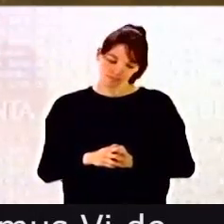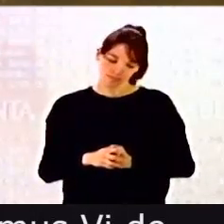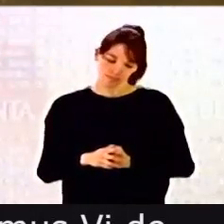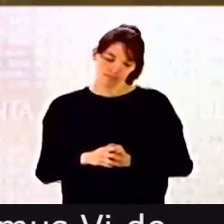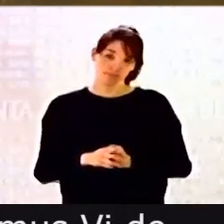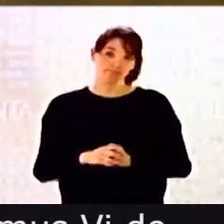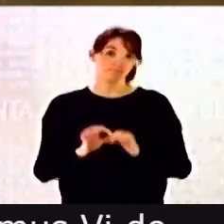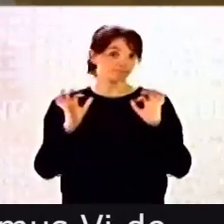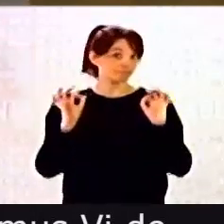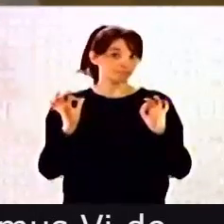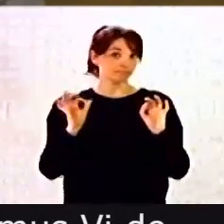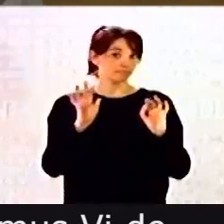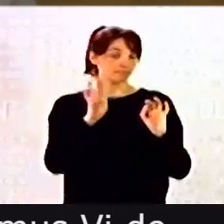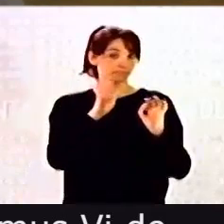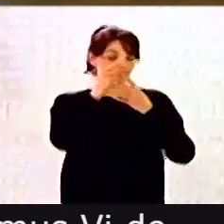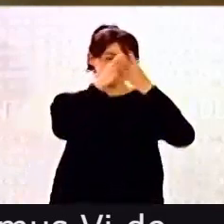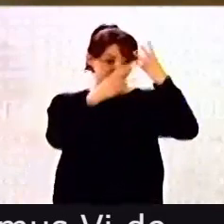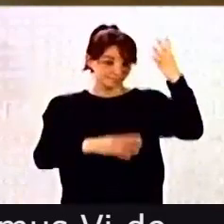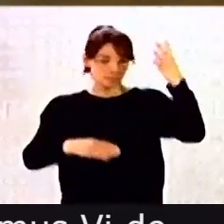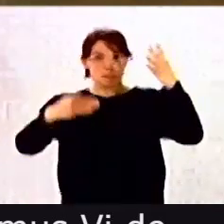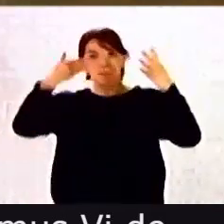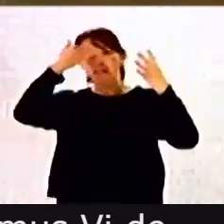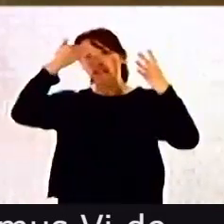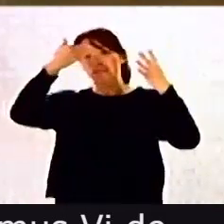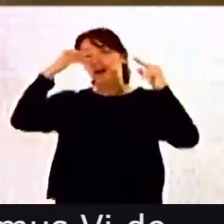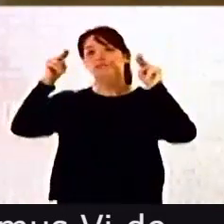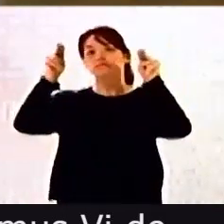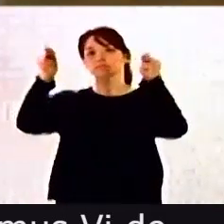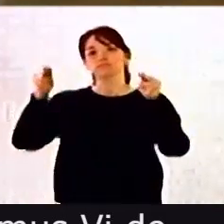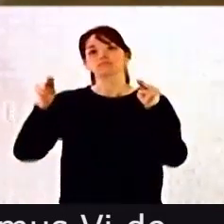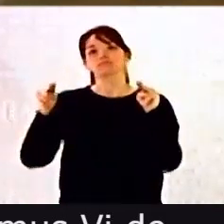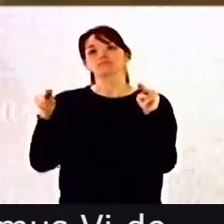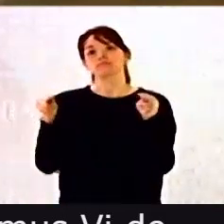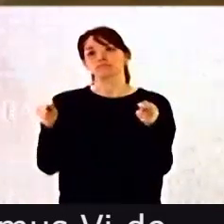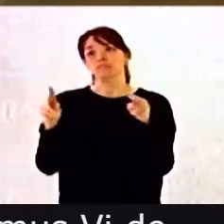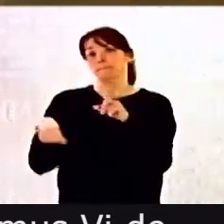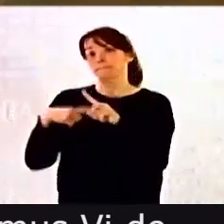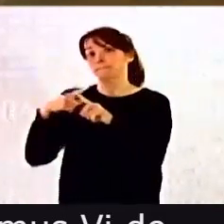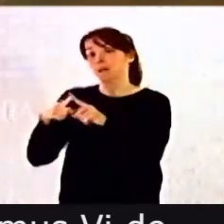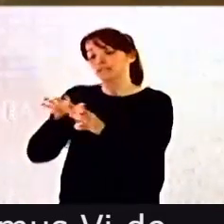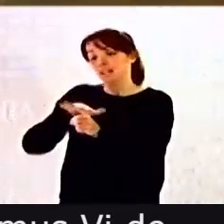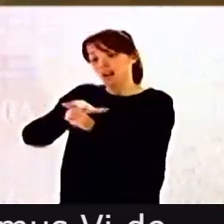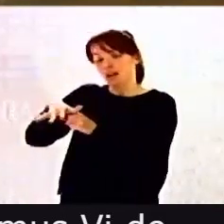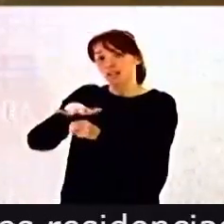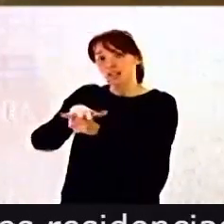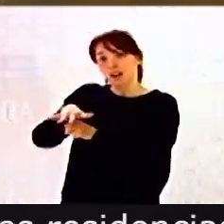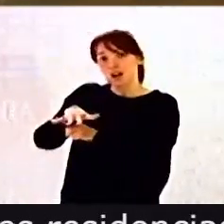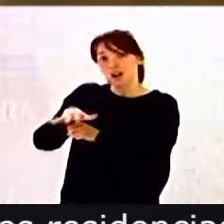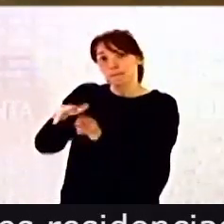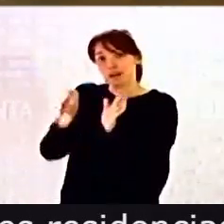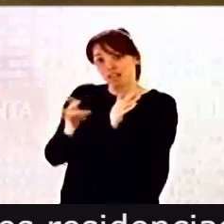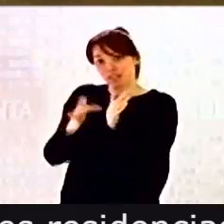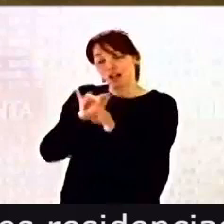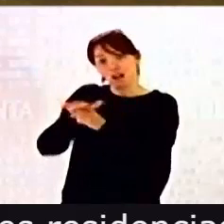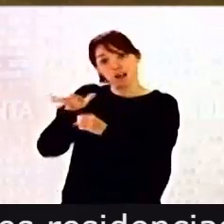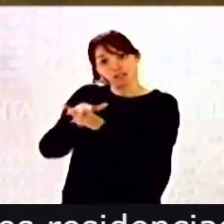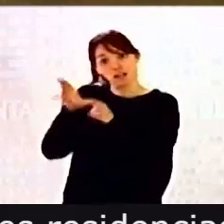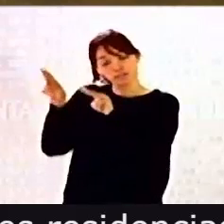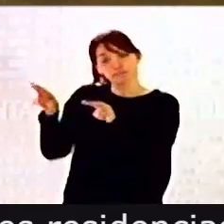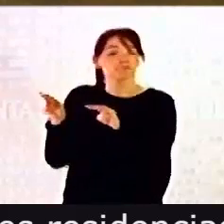Fundamentalmente, esas serían las principales residencias, junto con las de Valencia de Alcántara, que en este momento